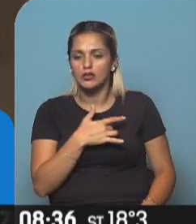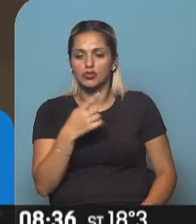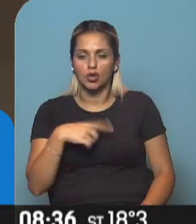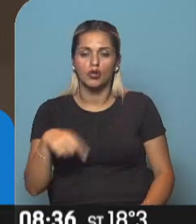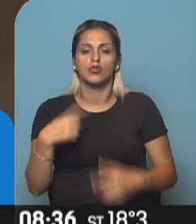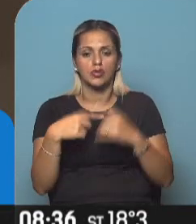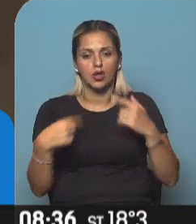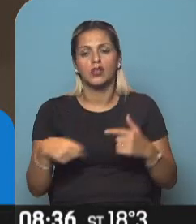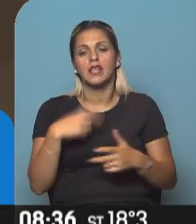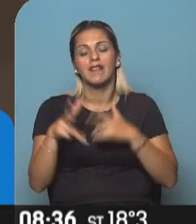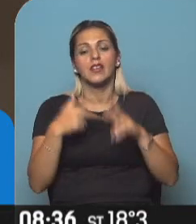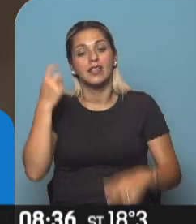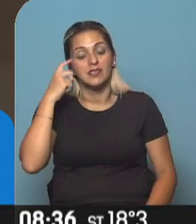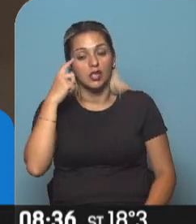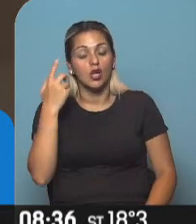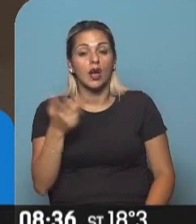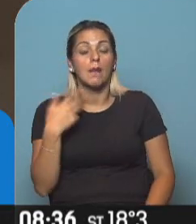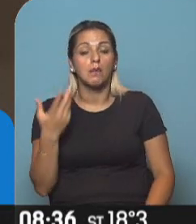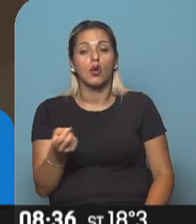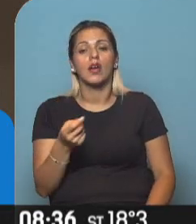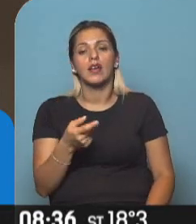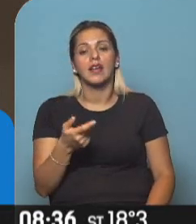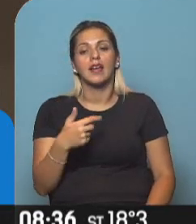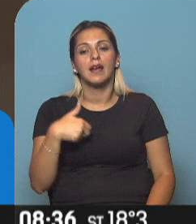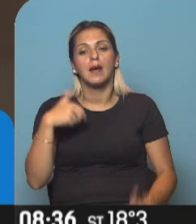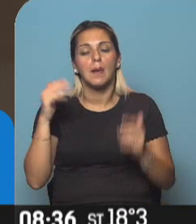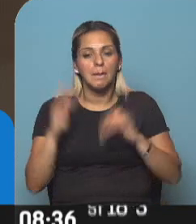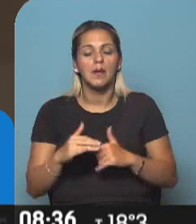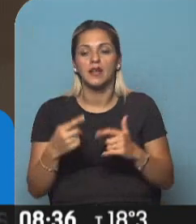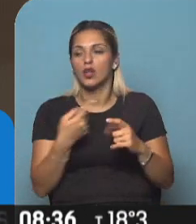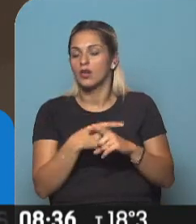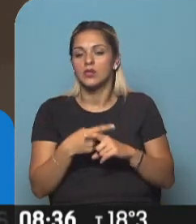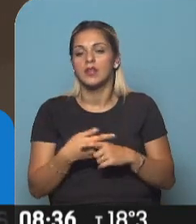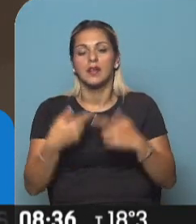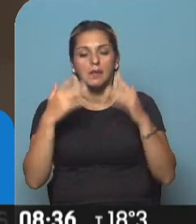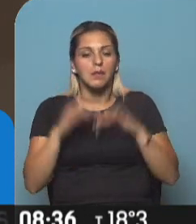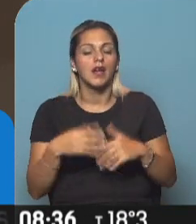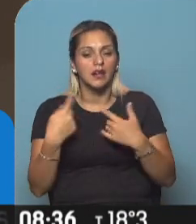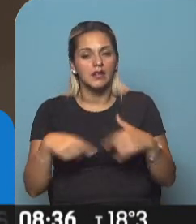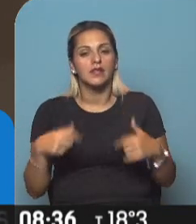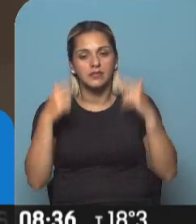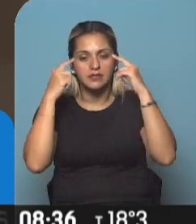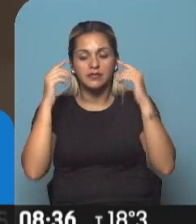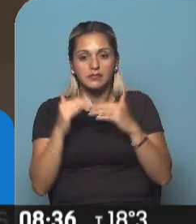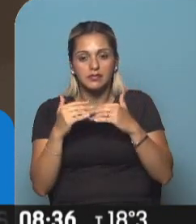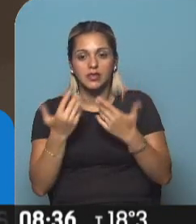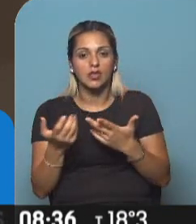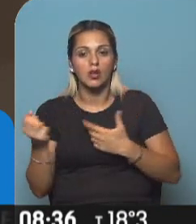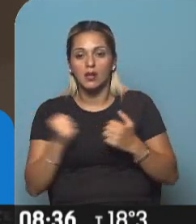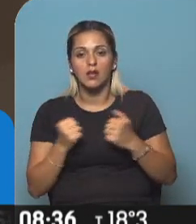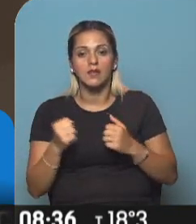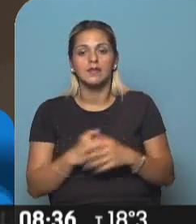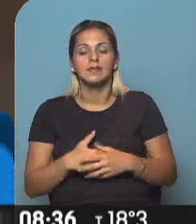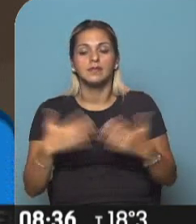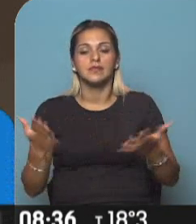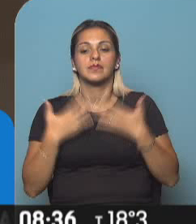está bueno que mencionaran la parte psicológica es cierto uno no tiene menos ganas de pelear si esto es así es cierto hasta se con el cuerpo idea